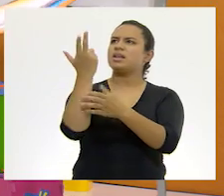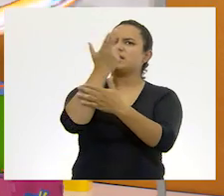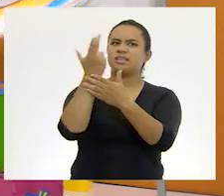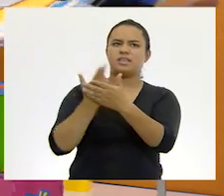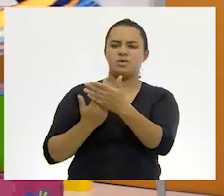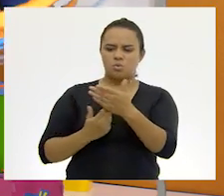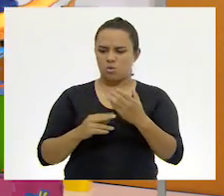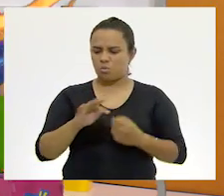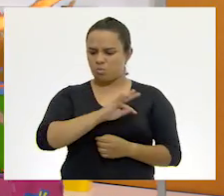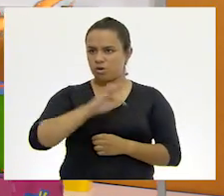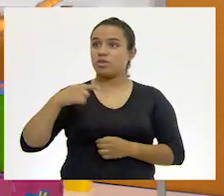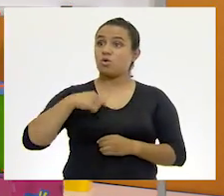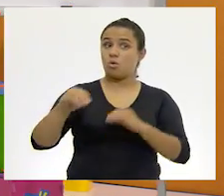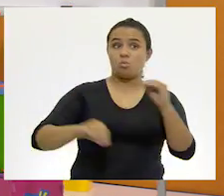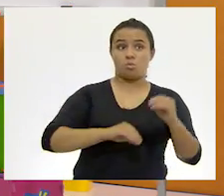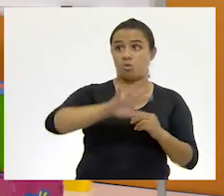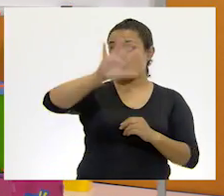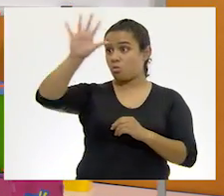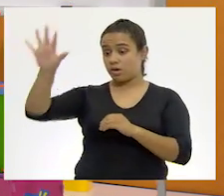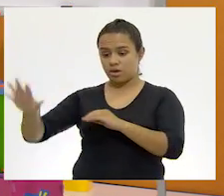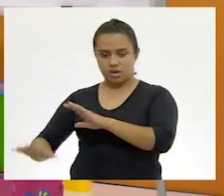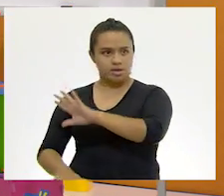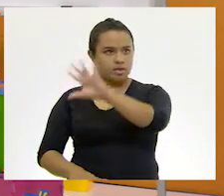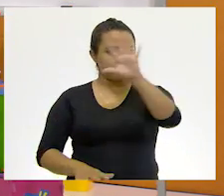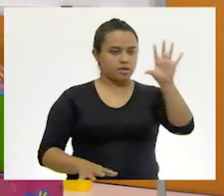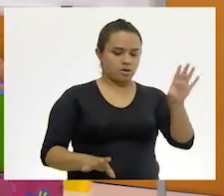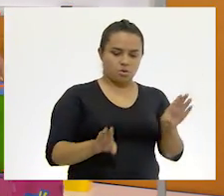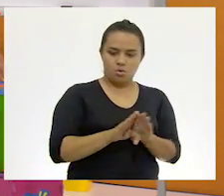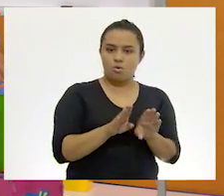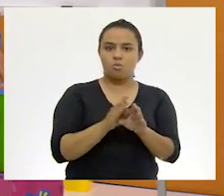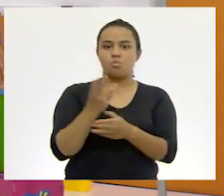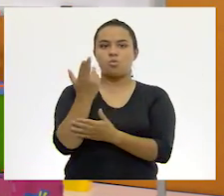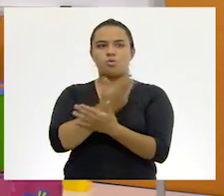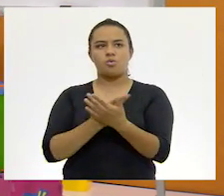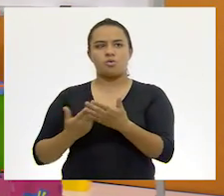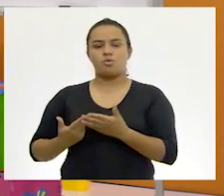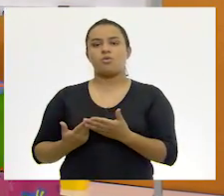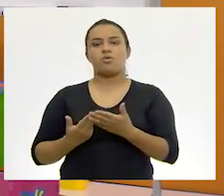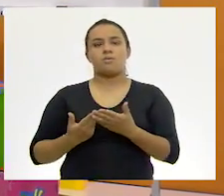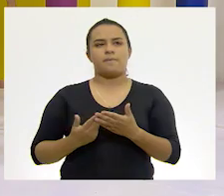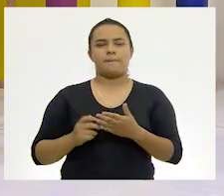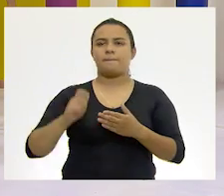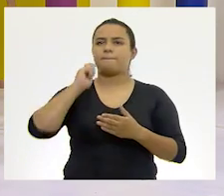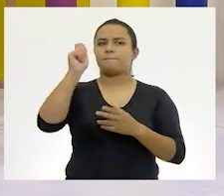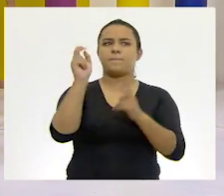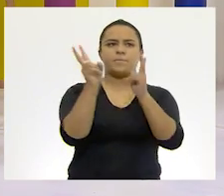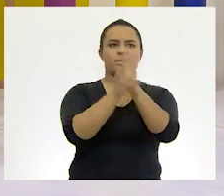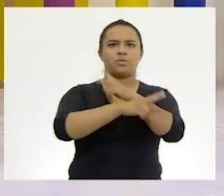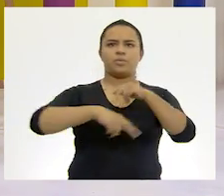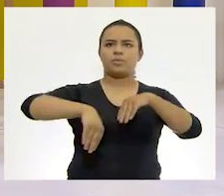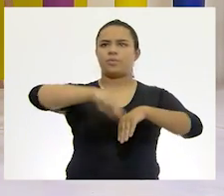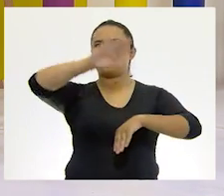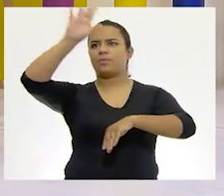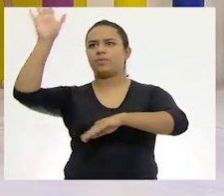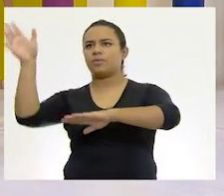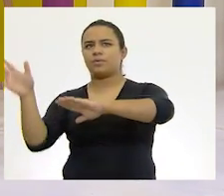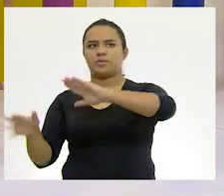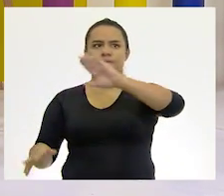formando en el momento que nosotros nos estamos moviendo. Ajá. Que se traza sobre el aire, por